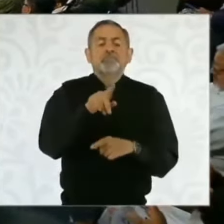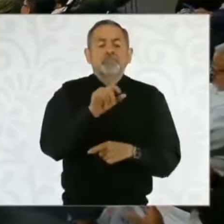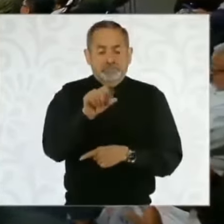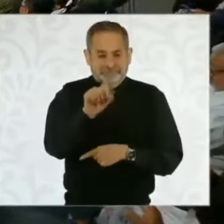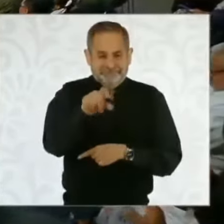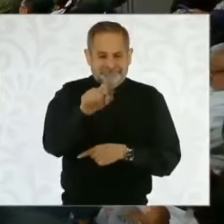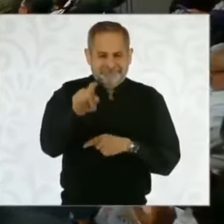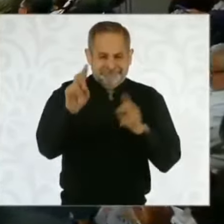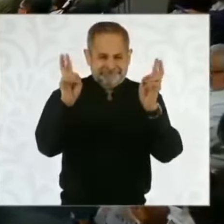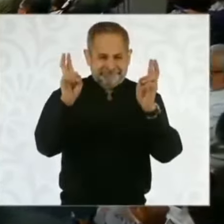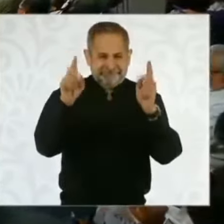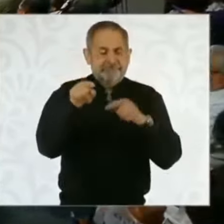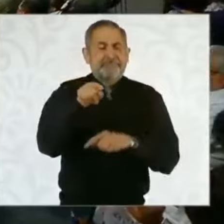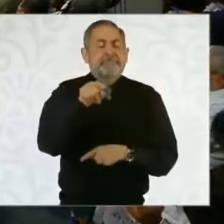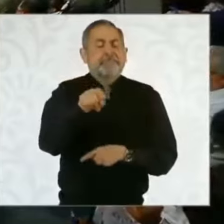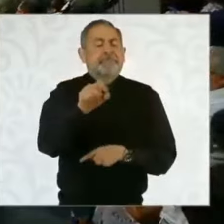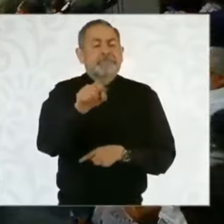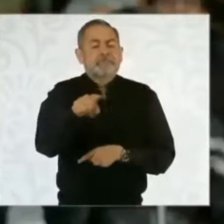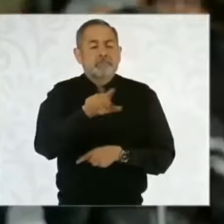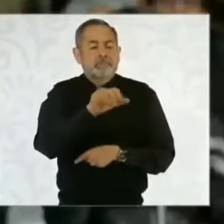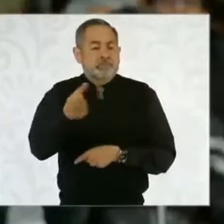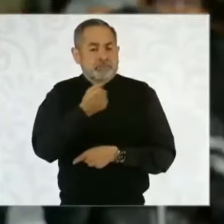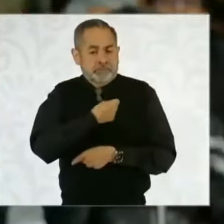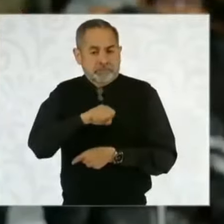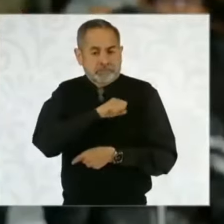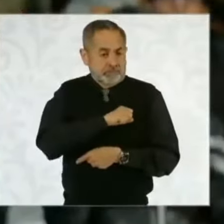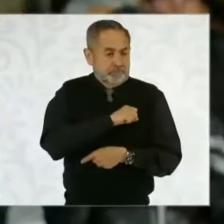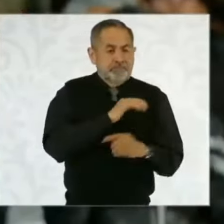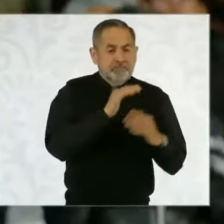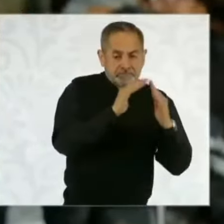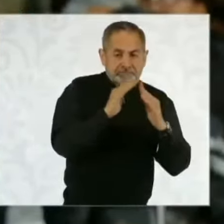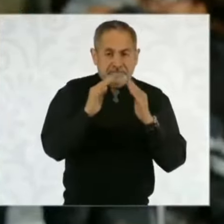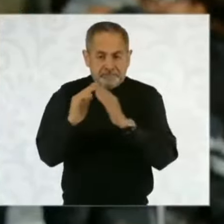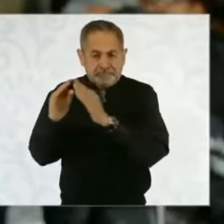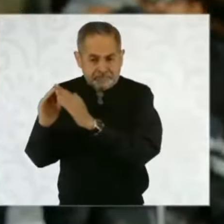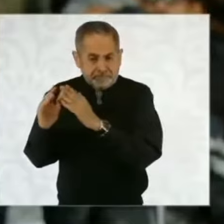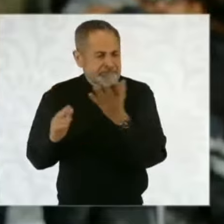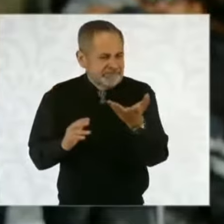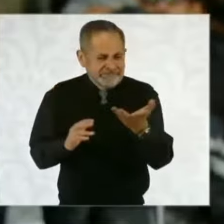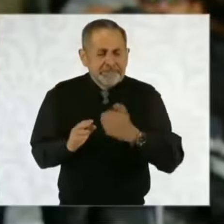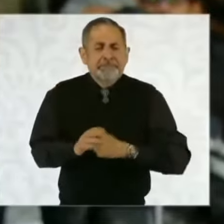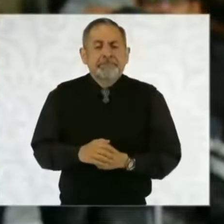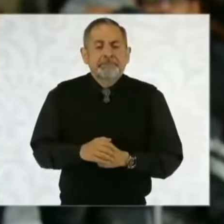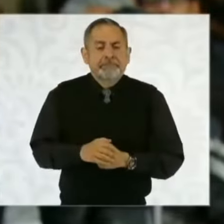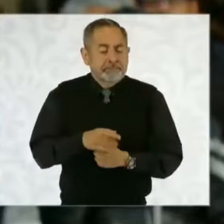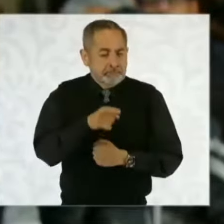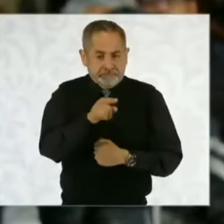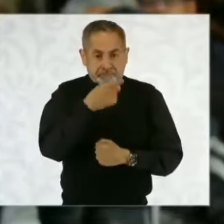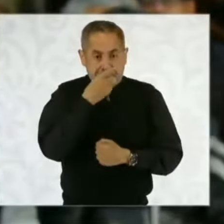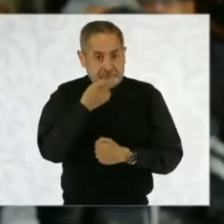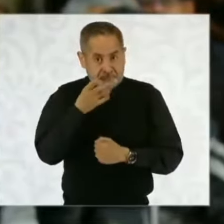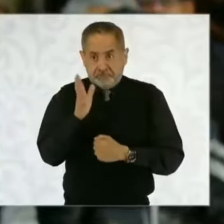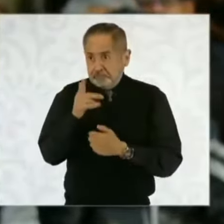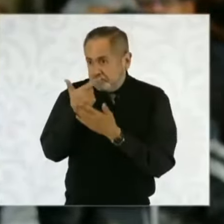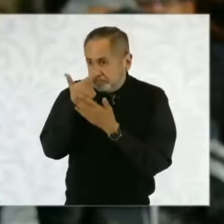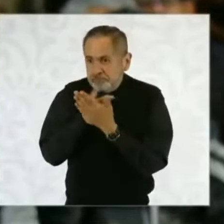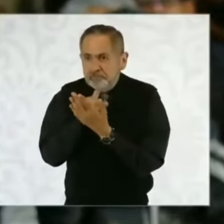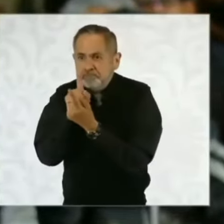de este tema en cuanto a salud casa por casa que pues ya comenzaron a hacer el el